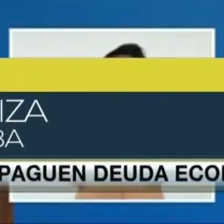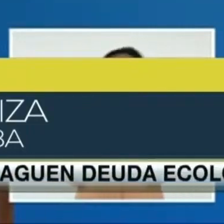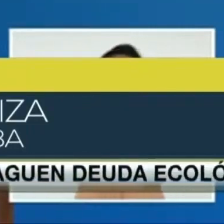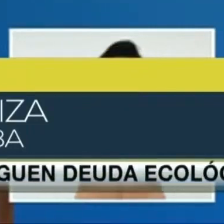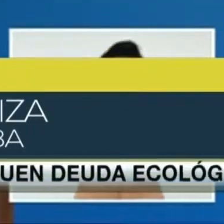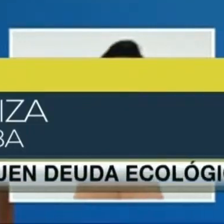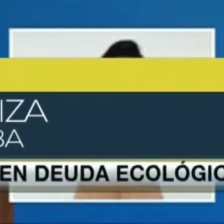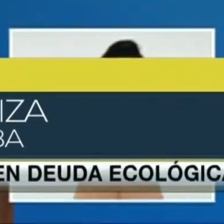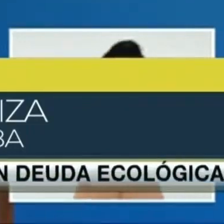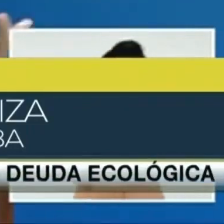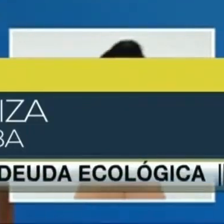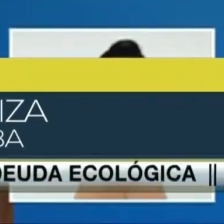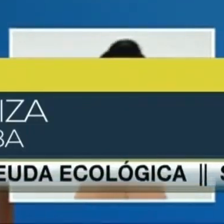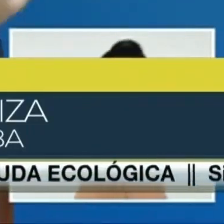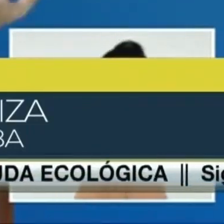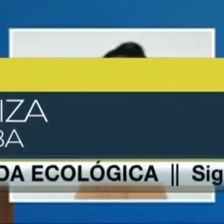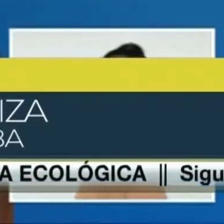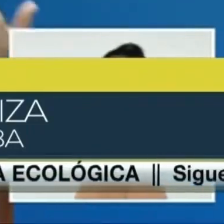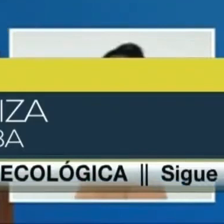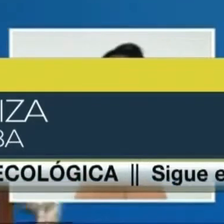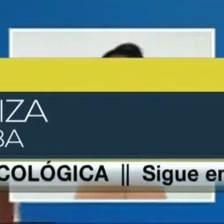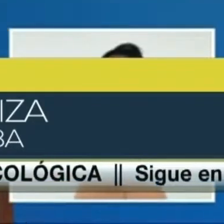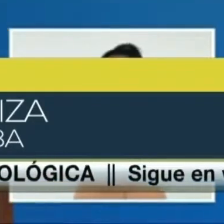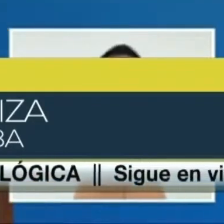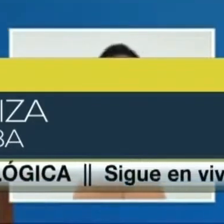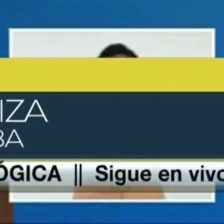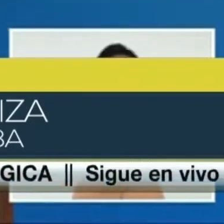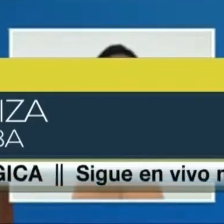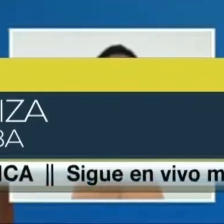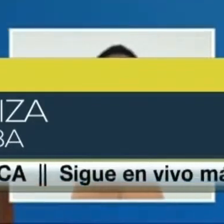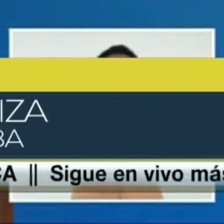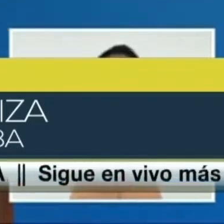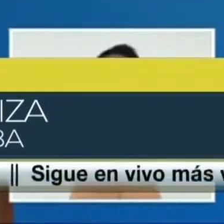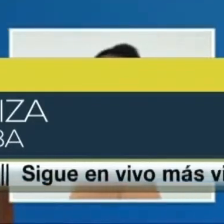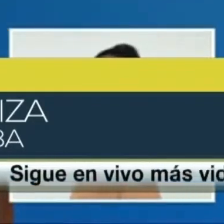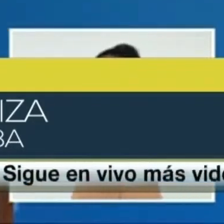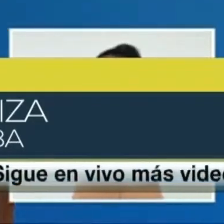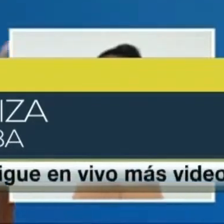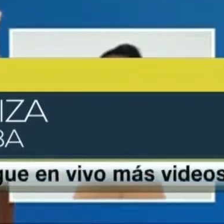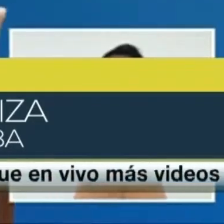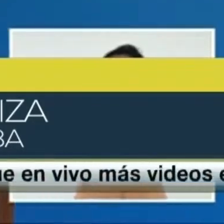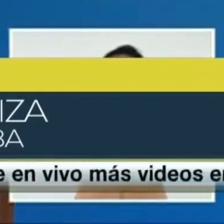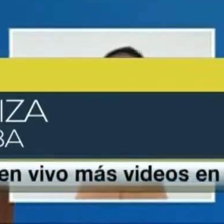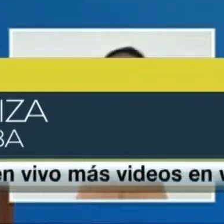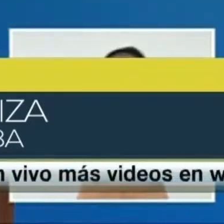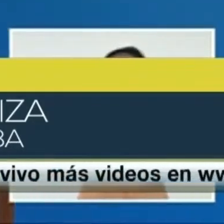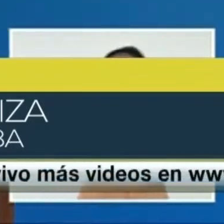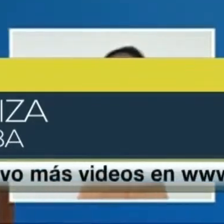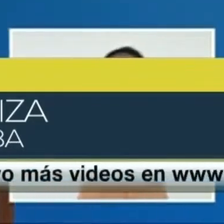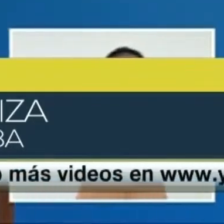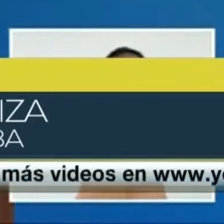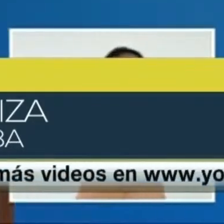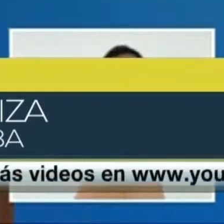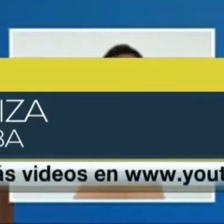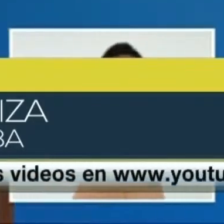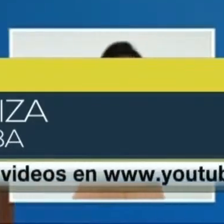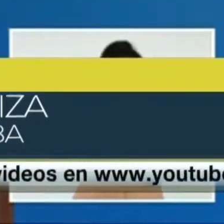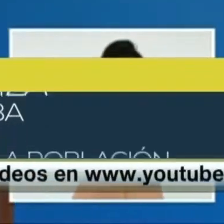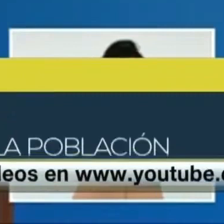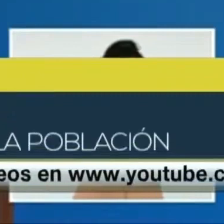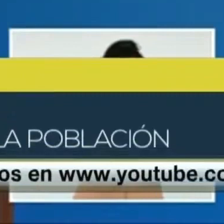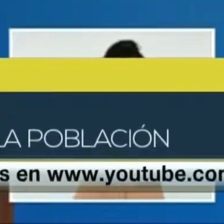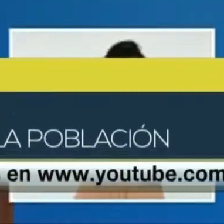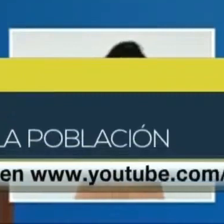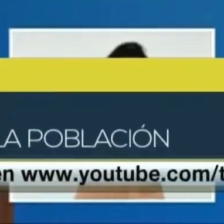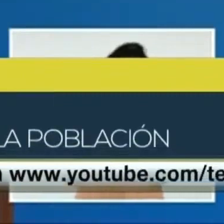de los Estados Unidos, con los factores de la recesión económica internacional, en nuestro caso la